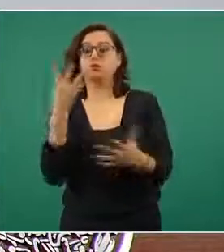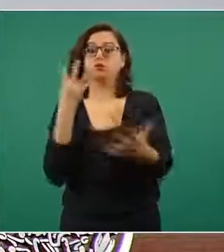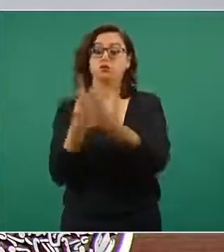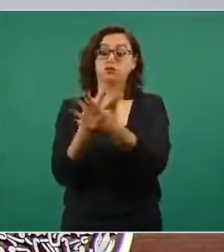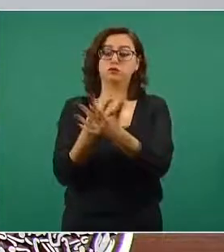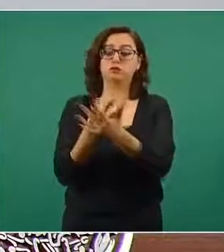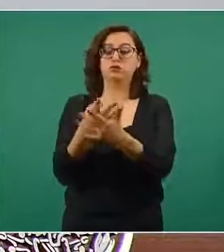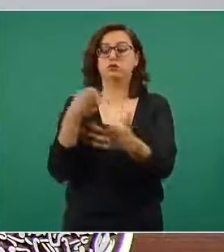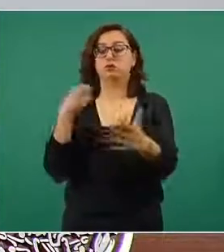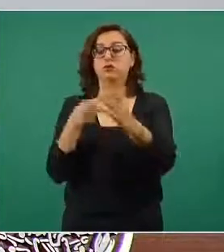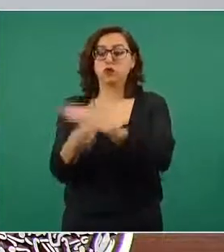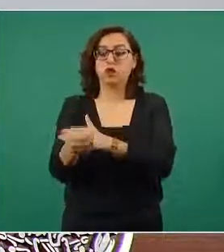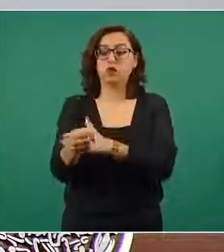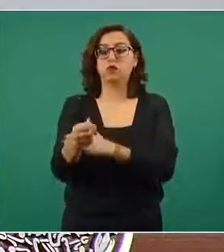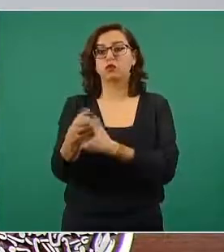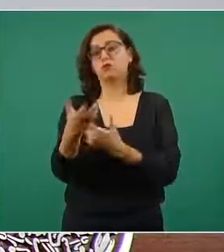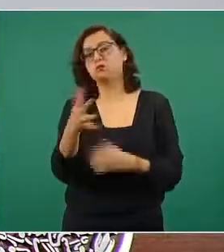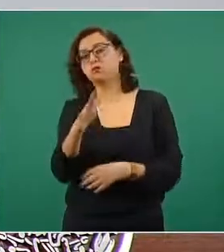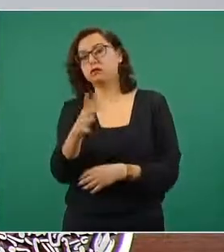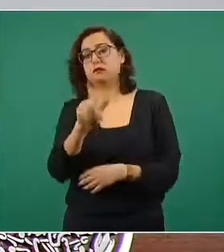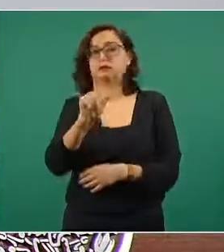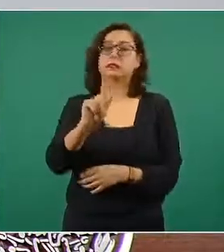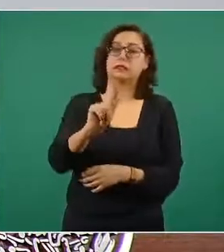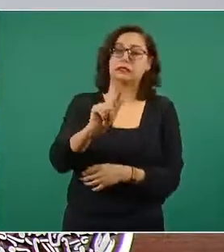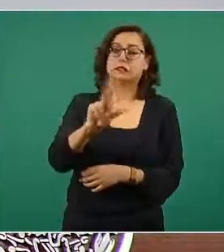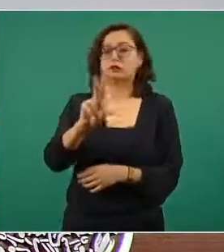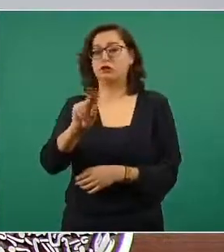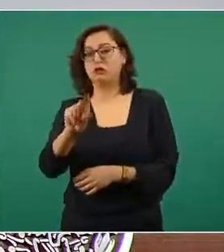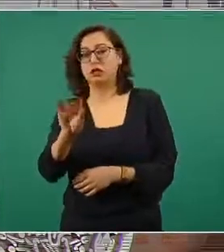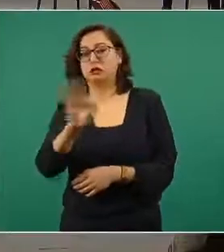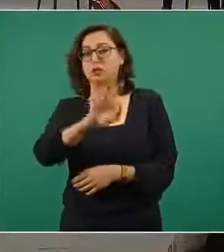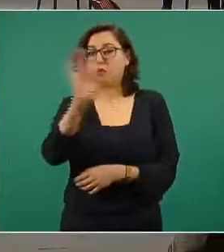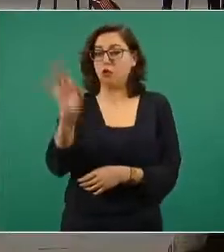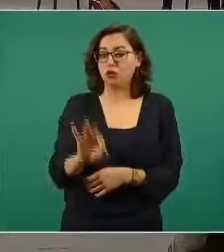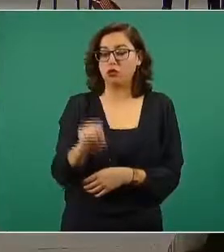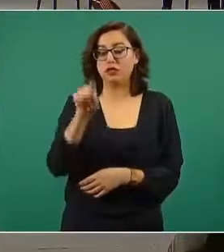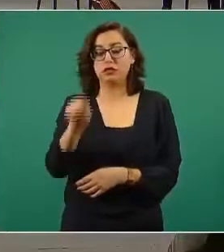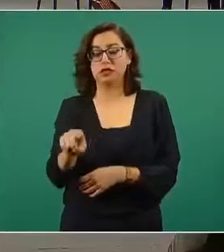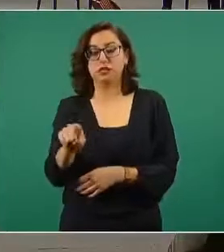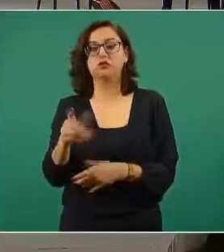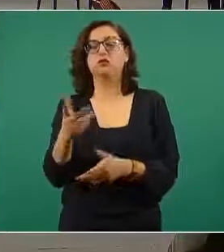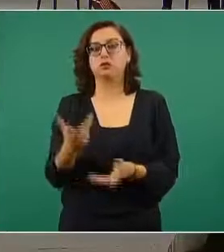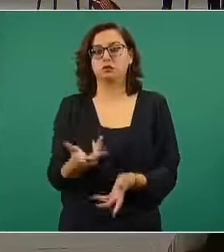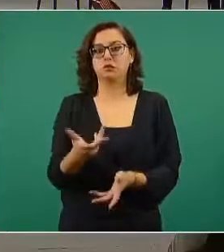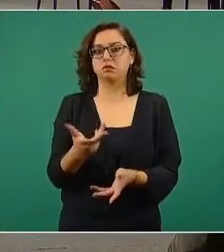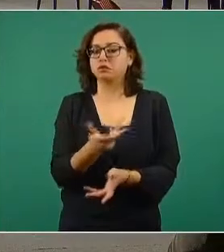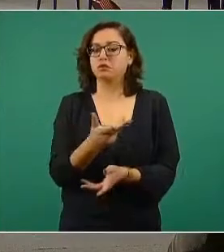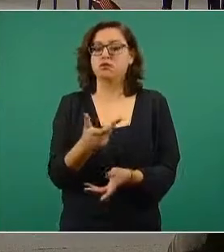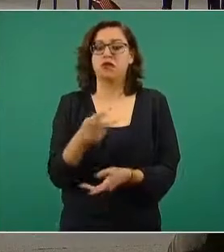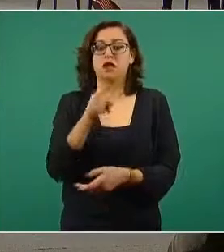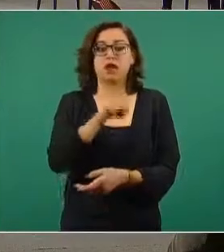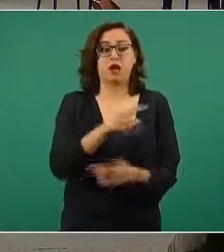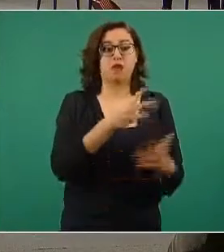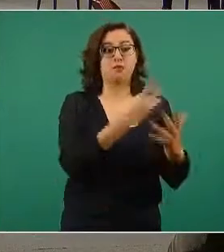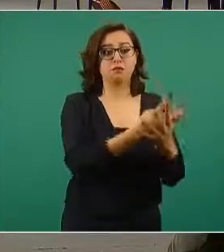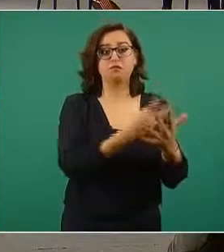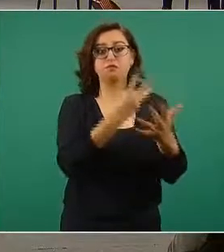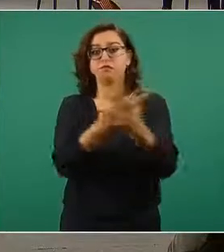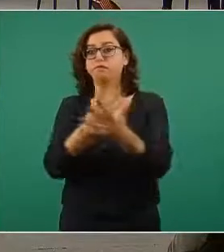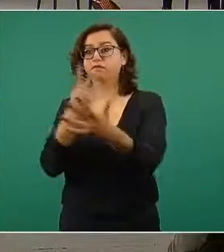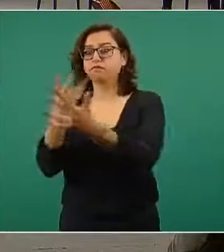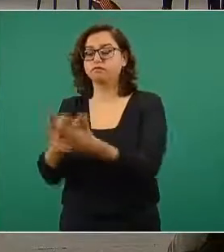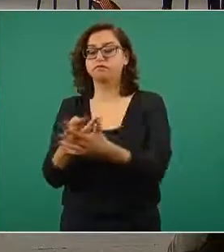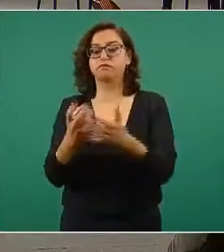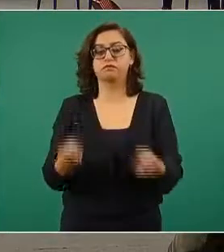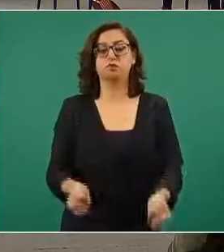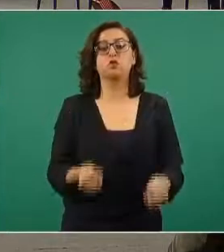por debajo del 80%. En promedio, el número de personas privadas de la libertad por centro penitenciario